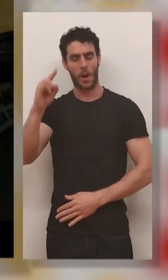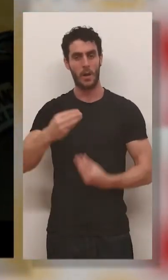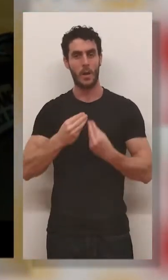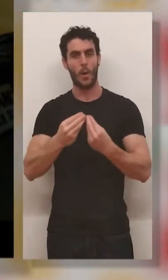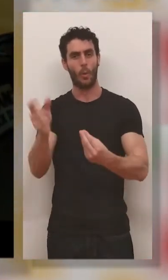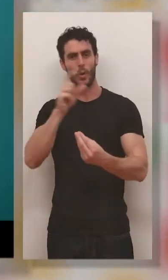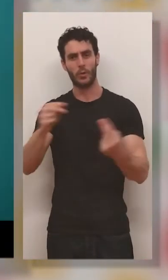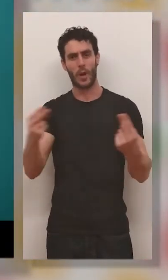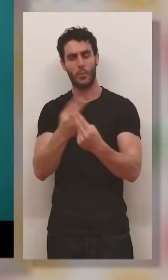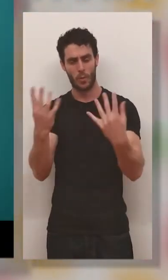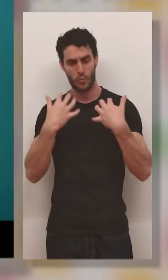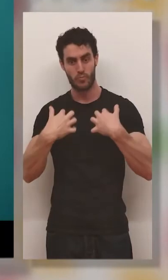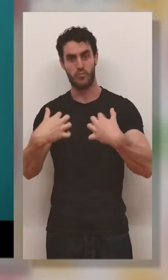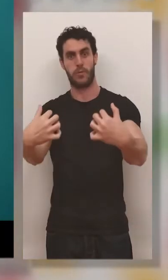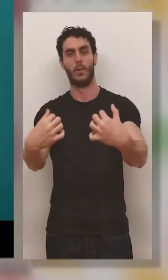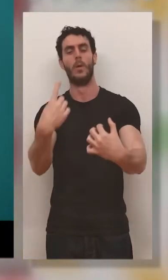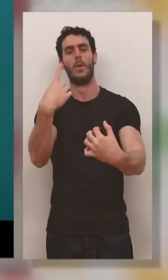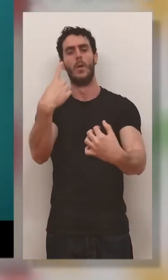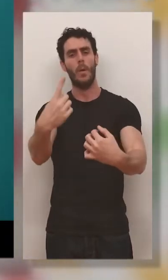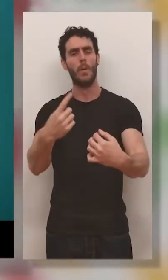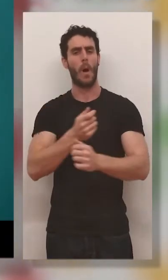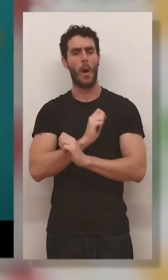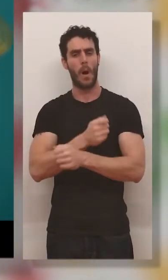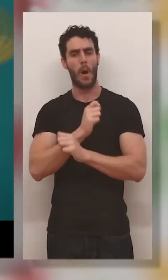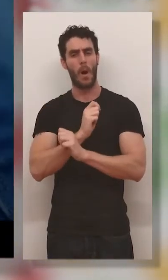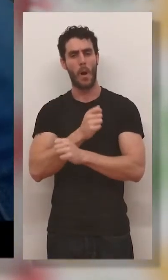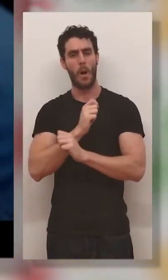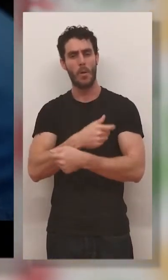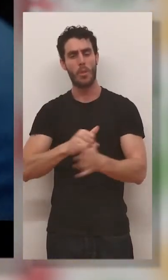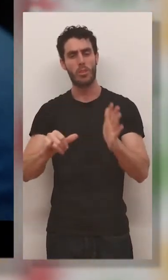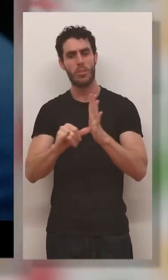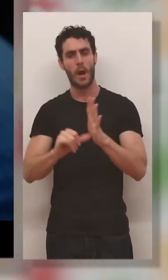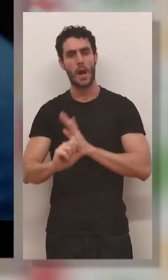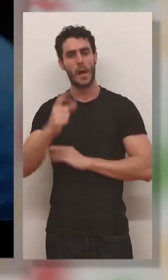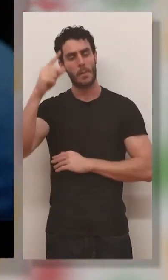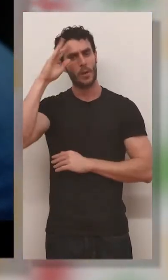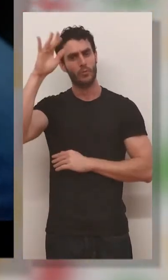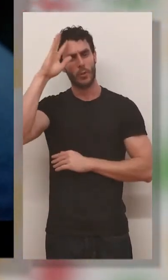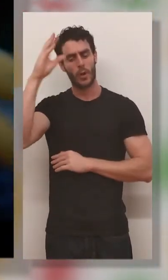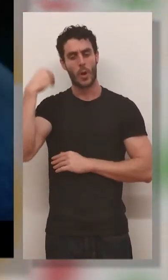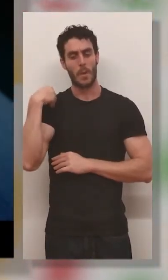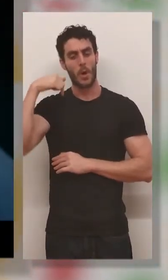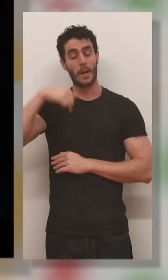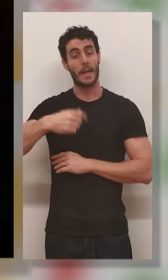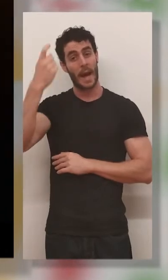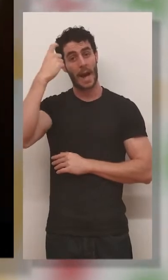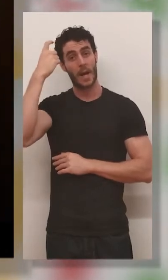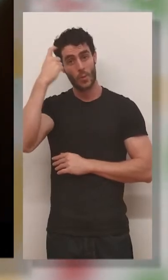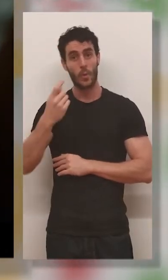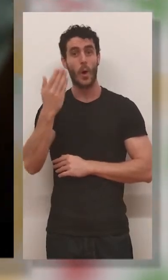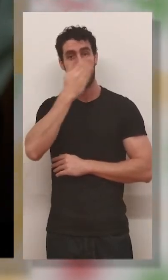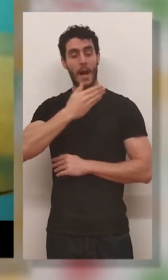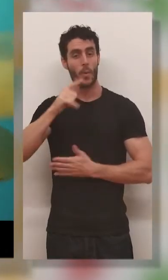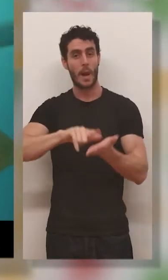miles de personas. Uno de los instrumentos que más nos acerca a ese sueño es la batería. Aquí, alumnos de la Escuela Lenguaje para el